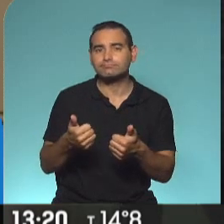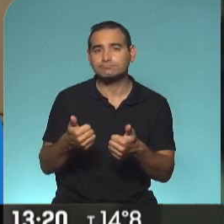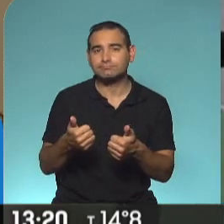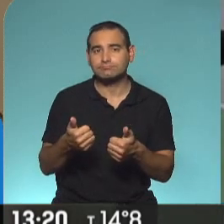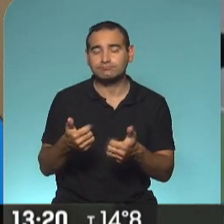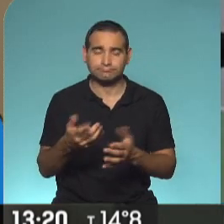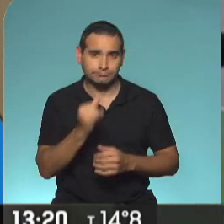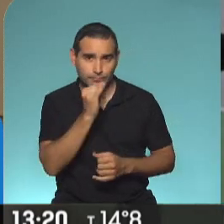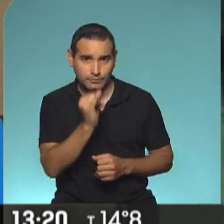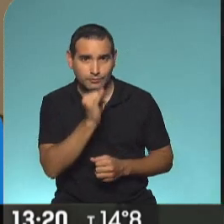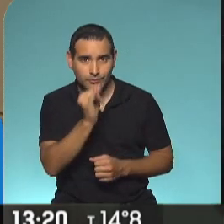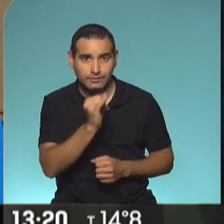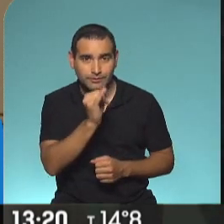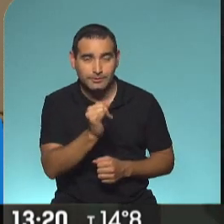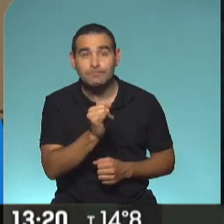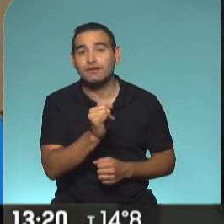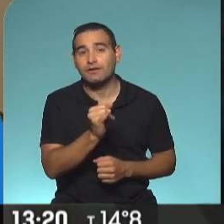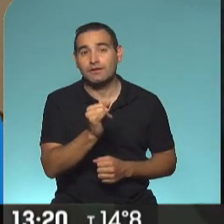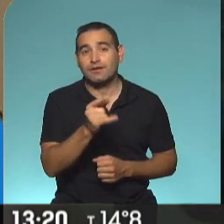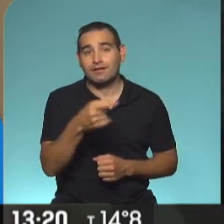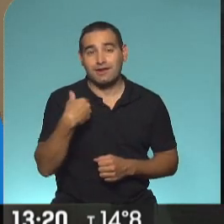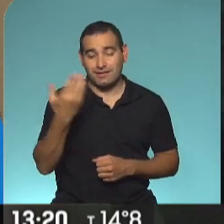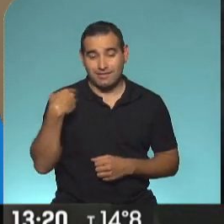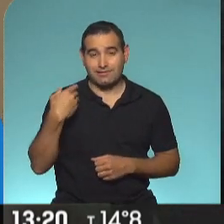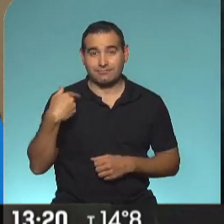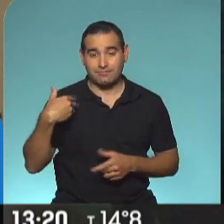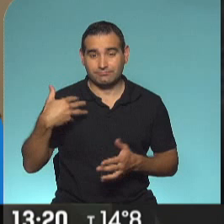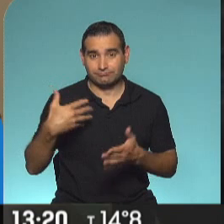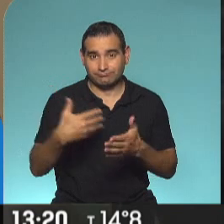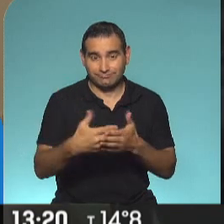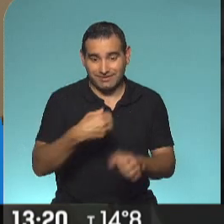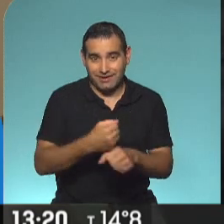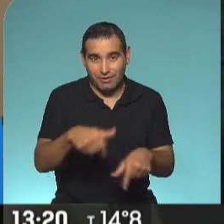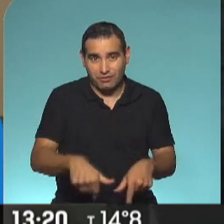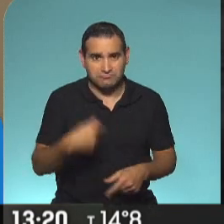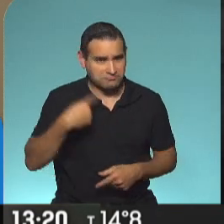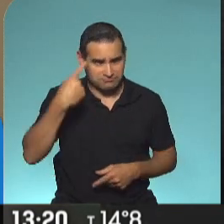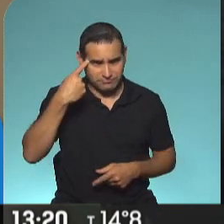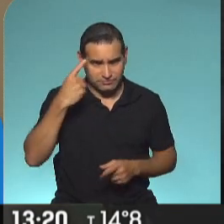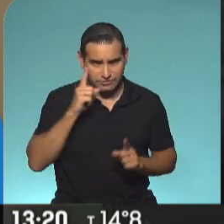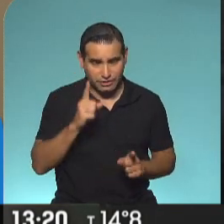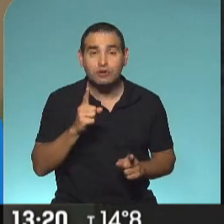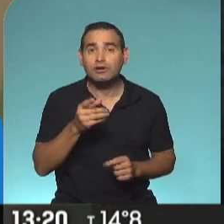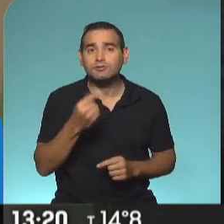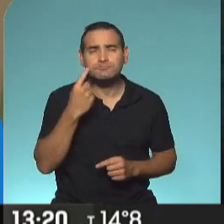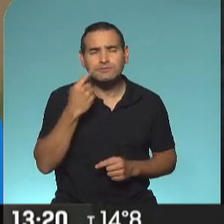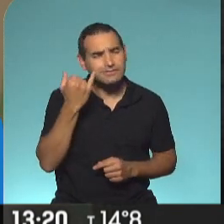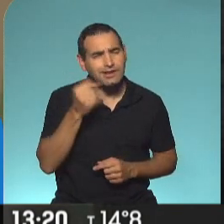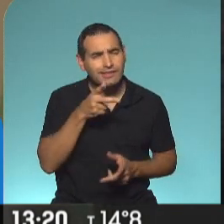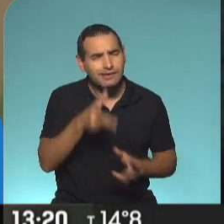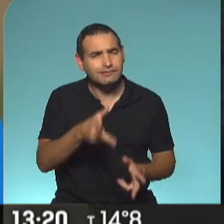Miren, a lo largo de toda la campaña, y porque esencialmente lo creo, he venido planteando